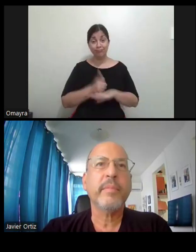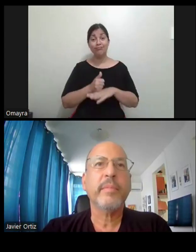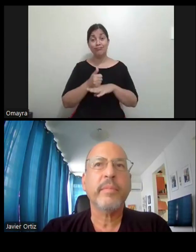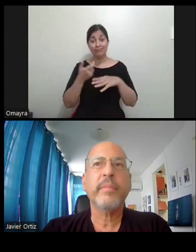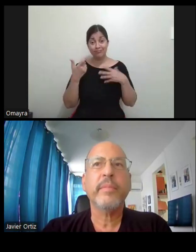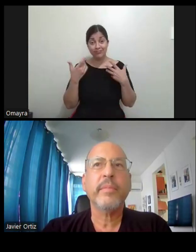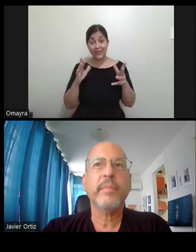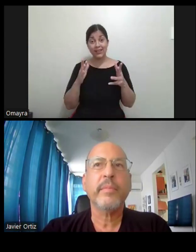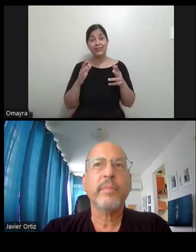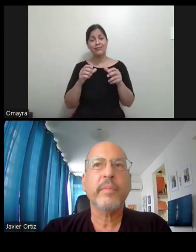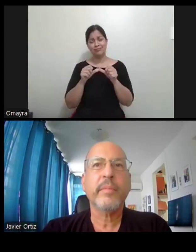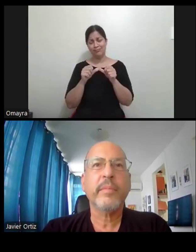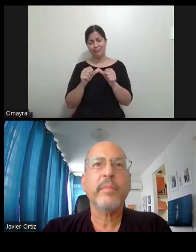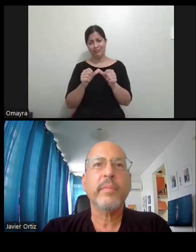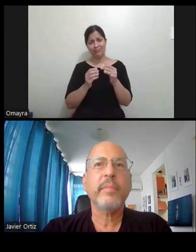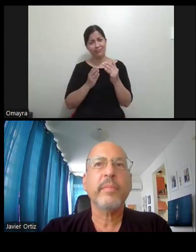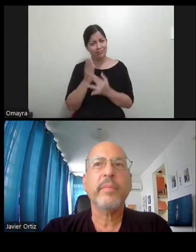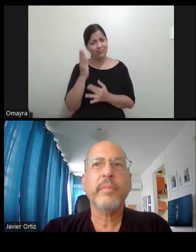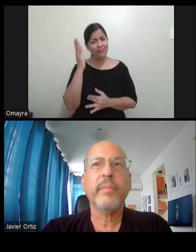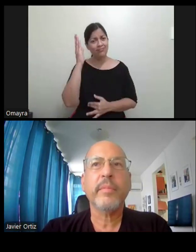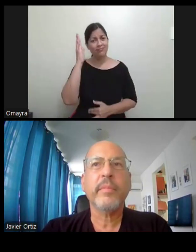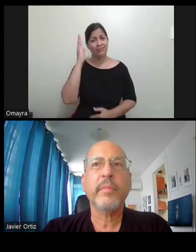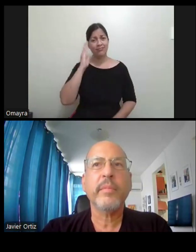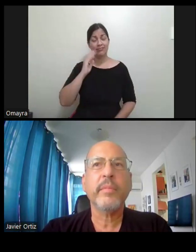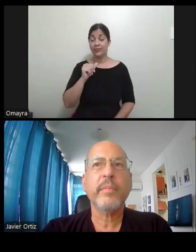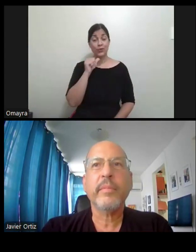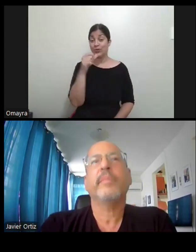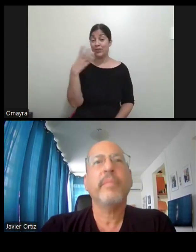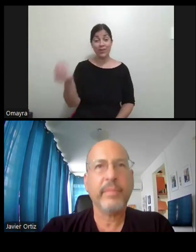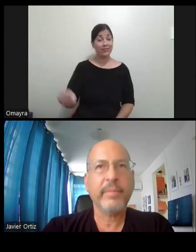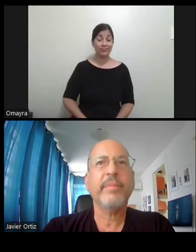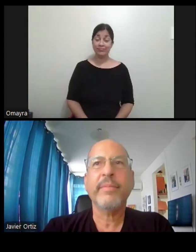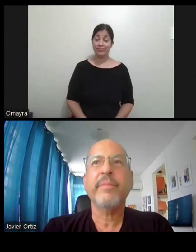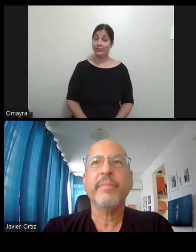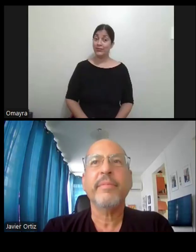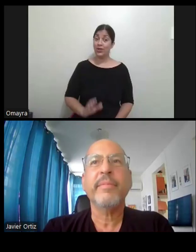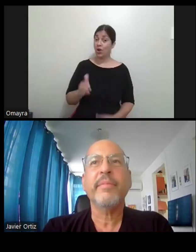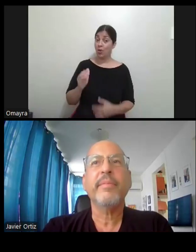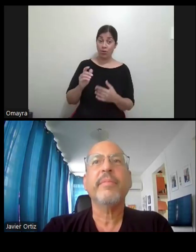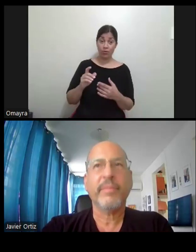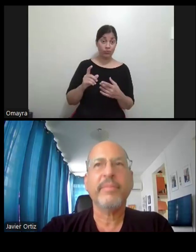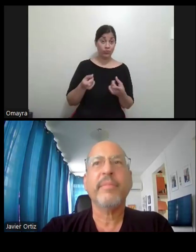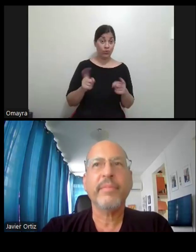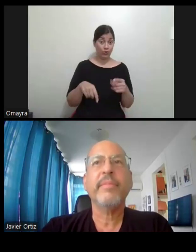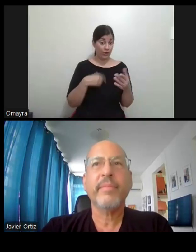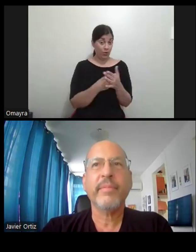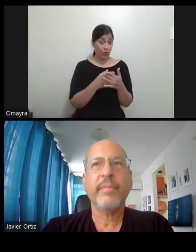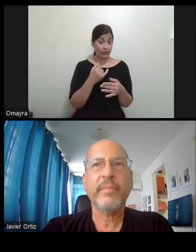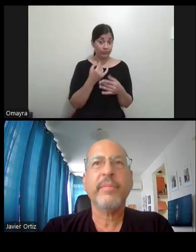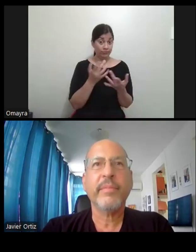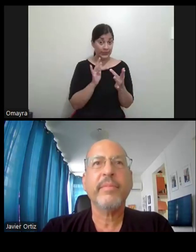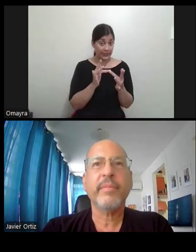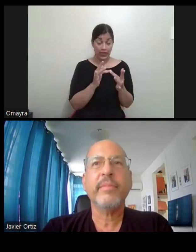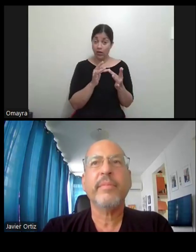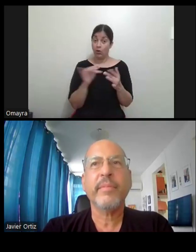está atravesando toda la industria de la comunicación. Y no se va a ir. Es como cuando llegó el internet, ¿entiendes? Pasó lo mismo, una